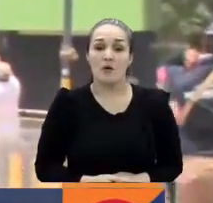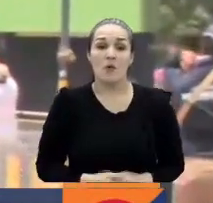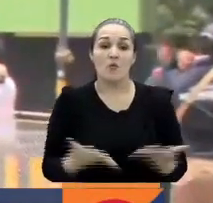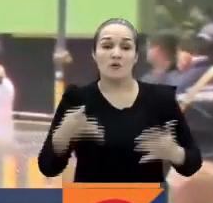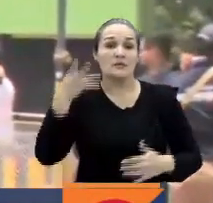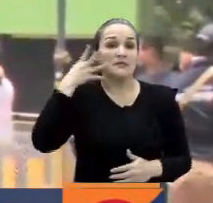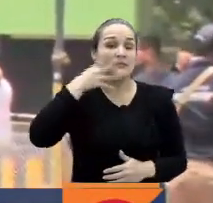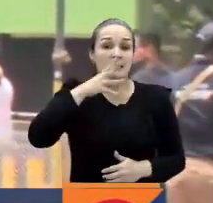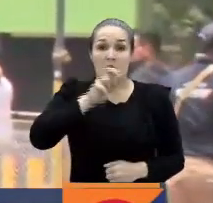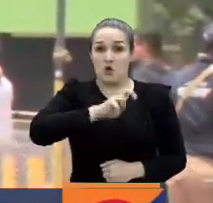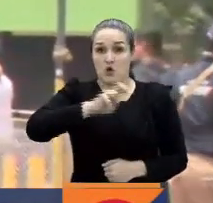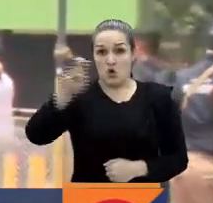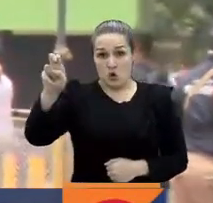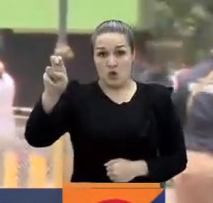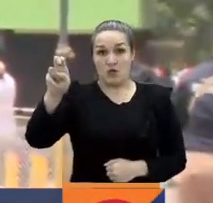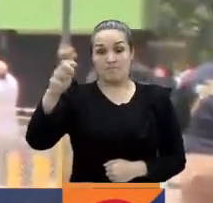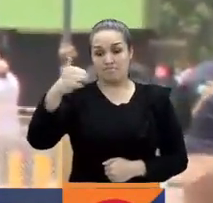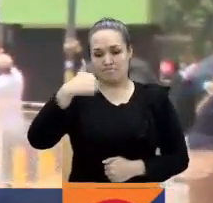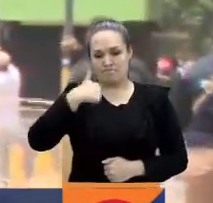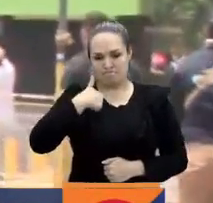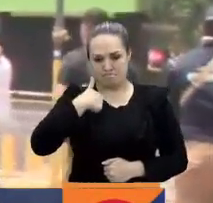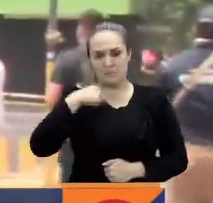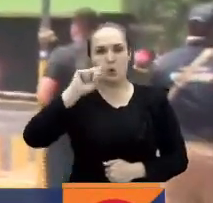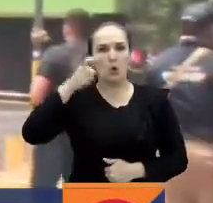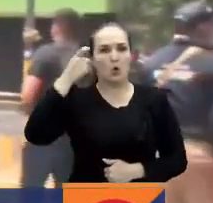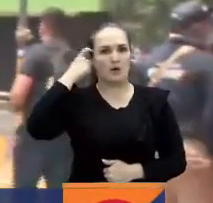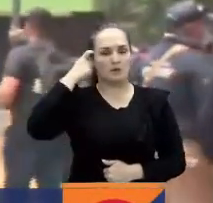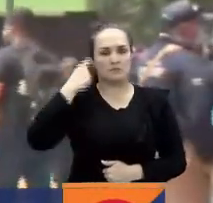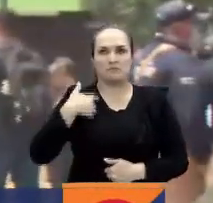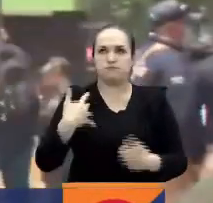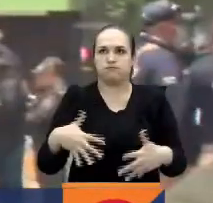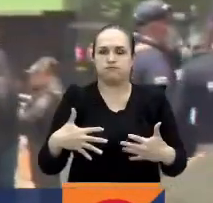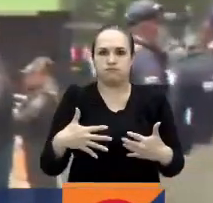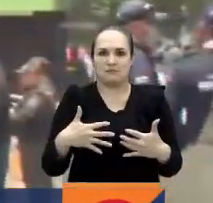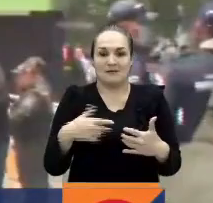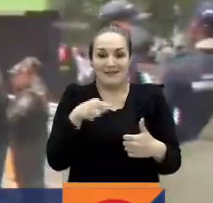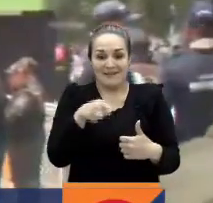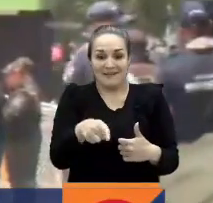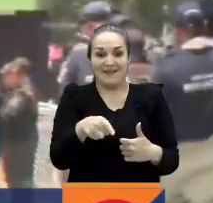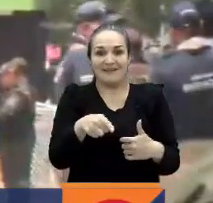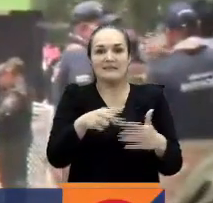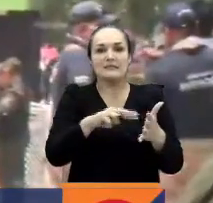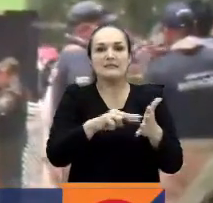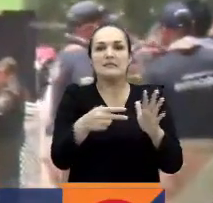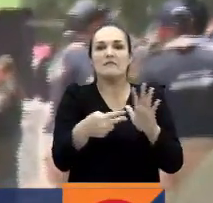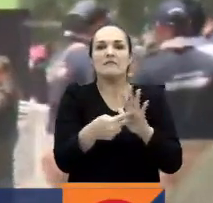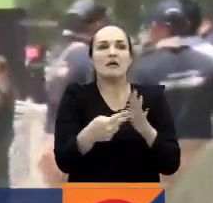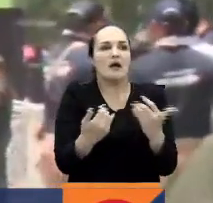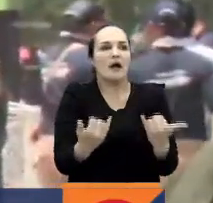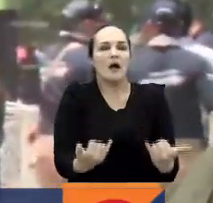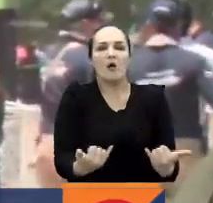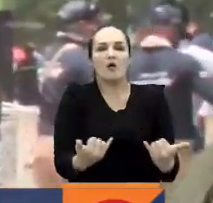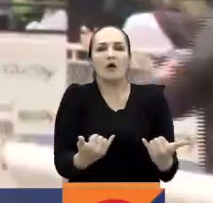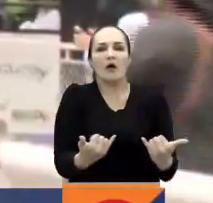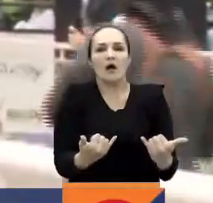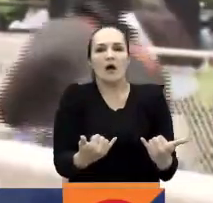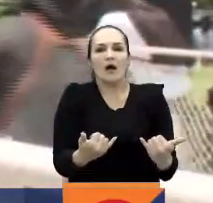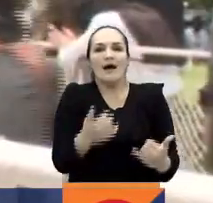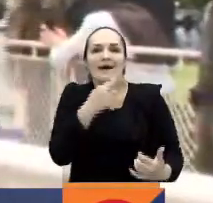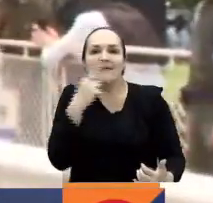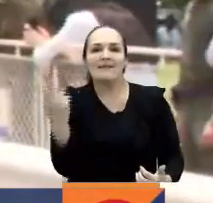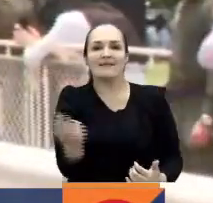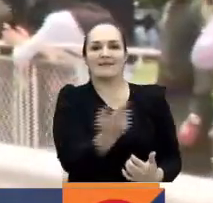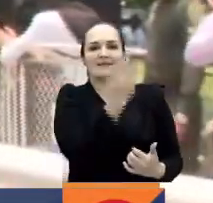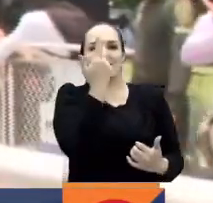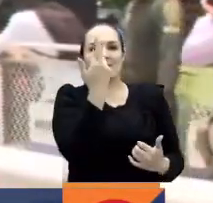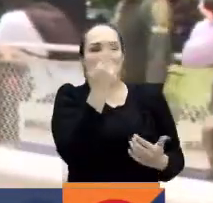de Santander no solamente significa el poder rehacer unas relaciones